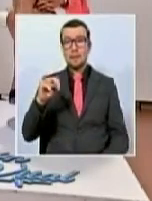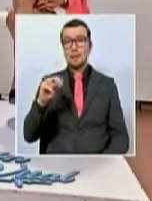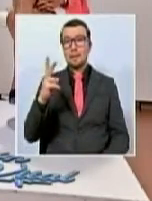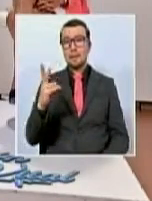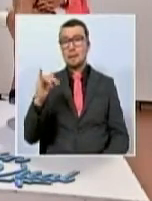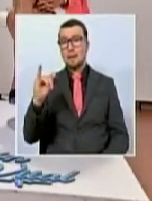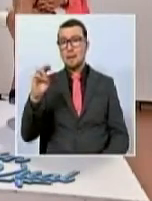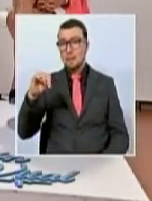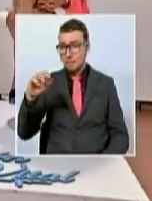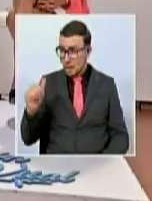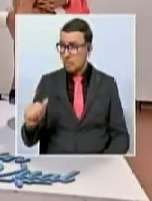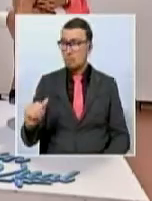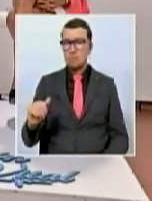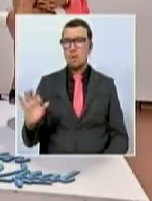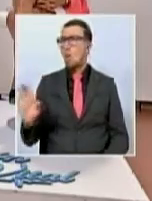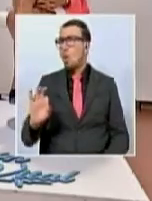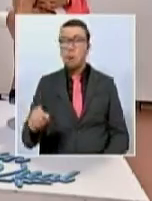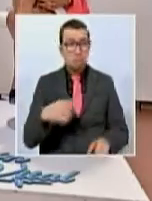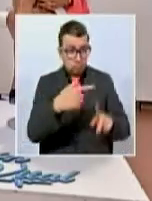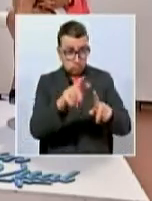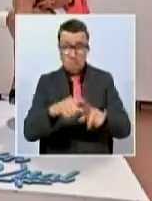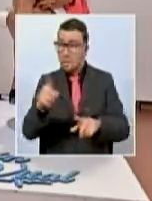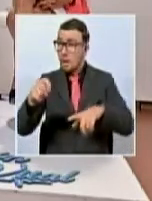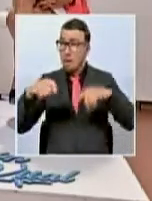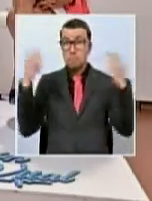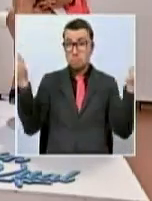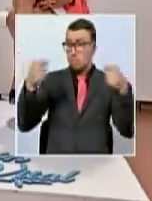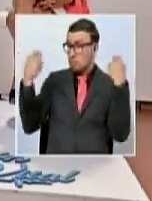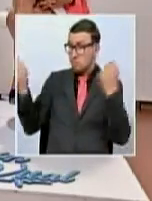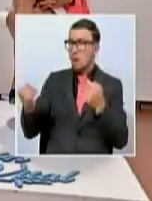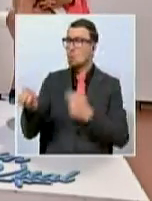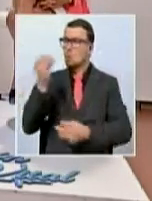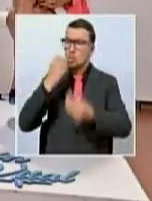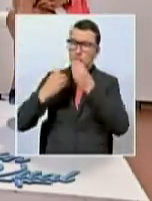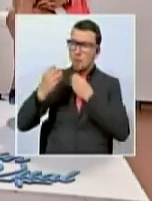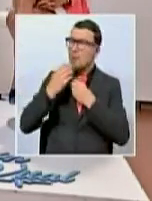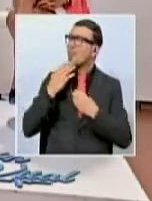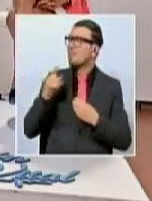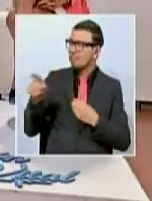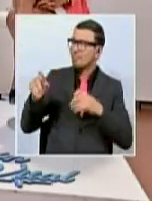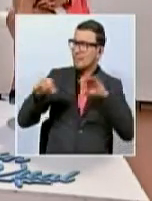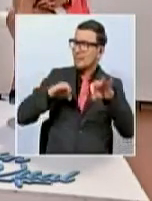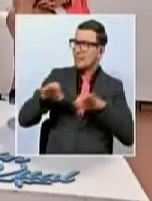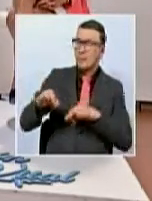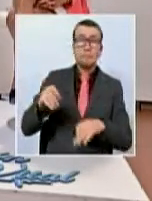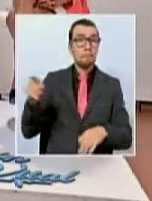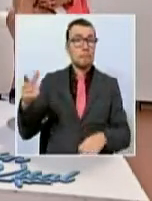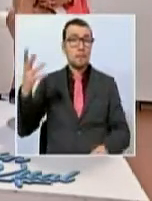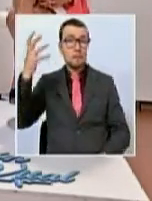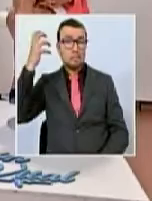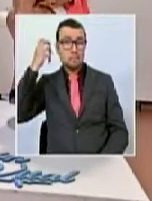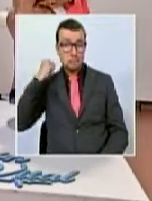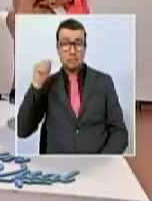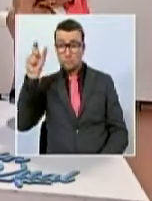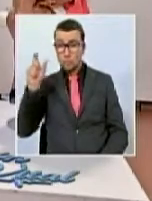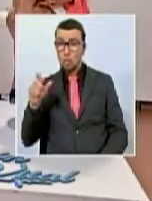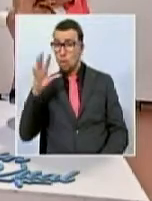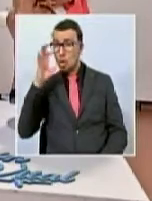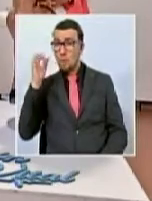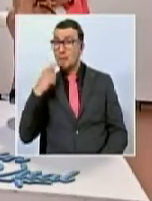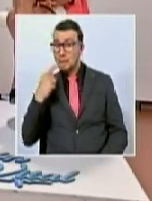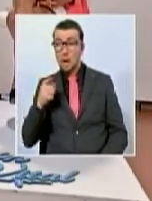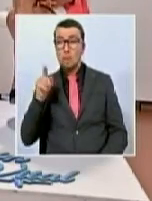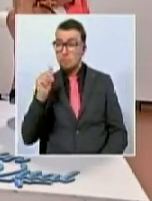de todos estos alimentos que finalmente... Un alimento, como decía Hipócrates antes de Cristo, que tu alimento sea